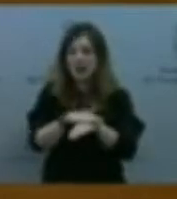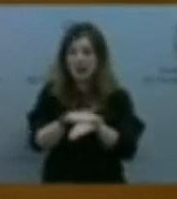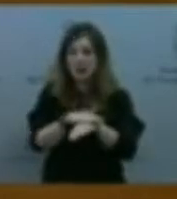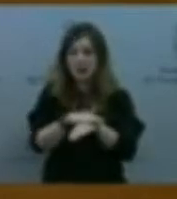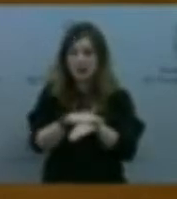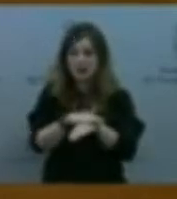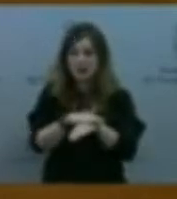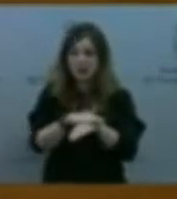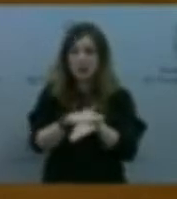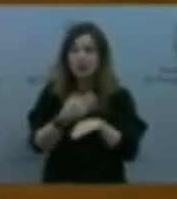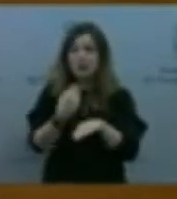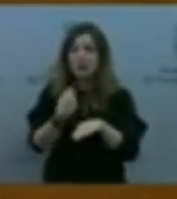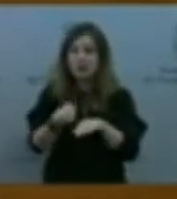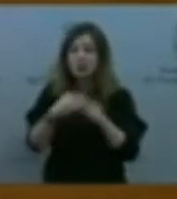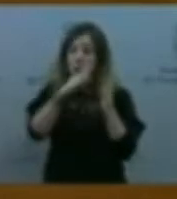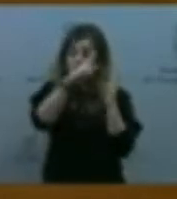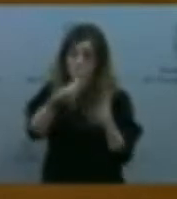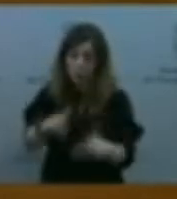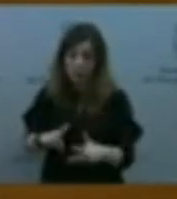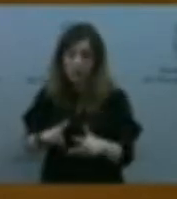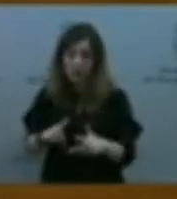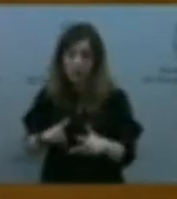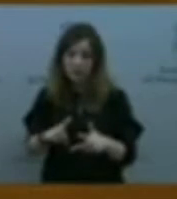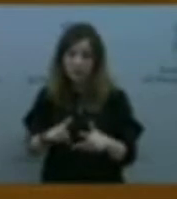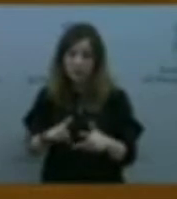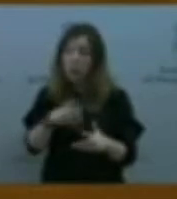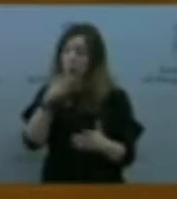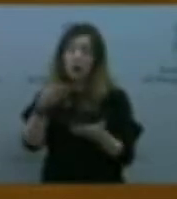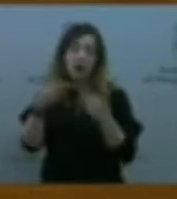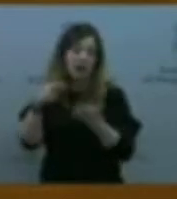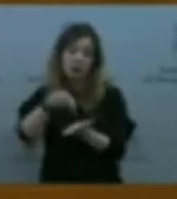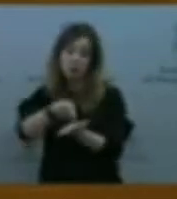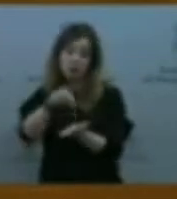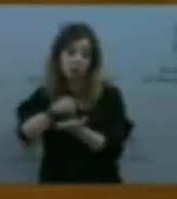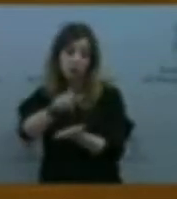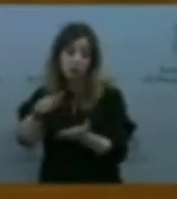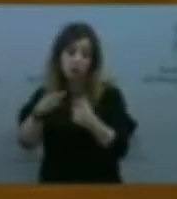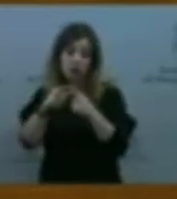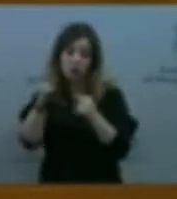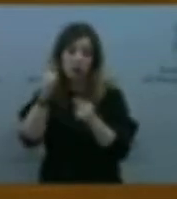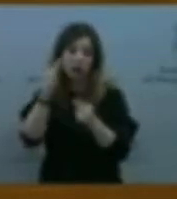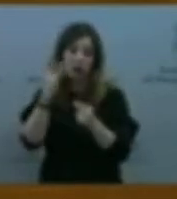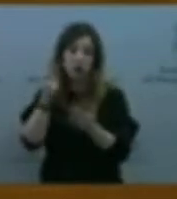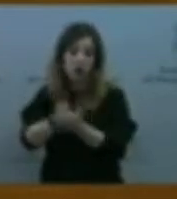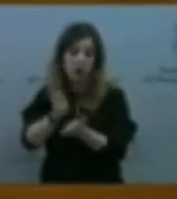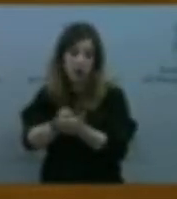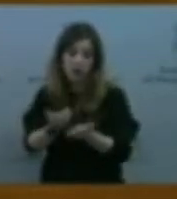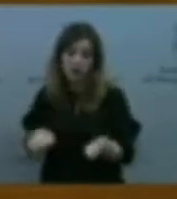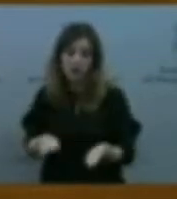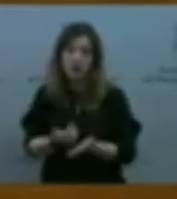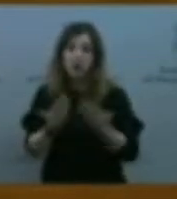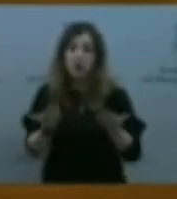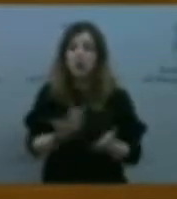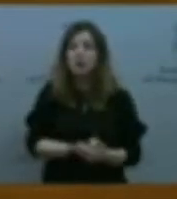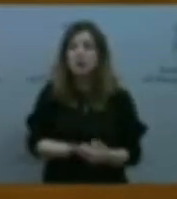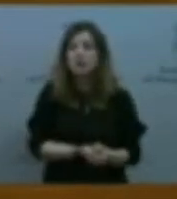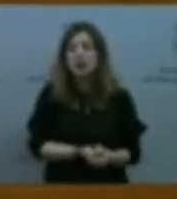de ninguna otra manera que no sean los impuestos de los asturianos. Y, desde luego, con la finalidad